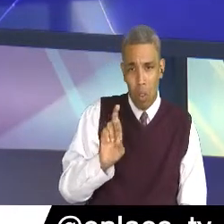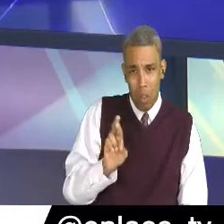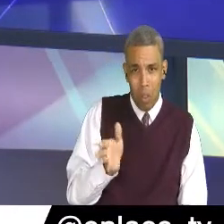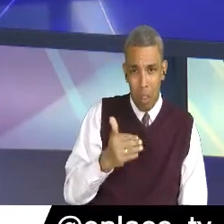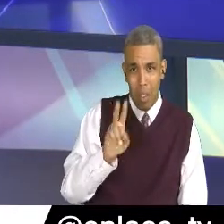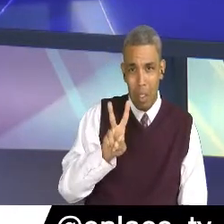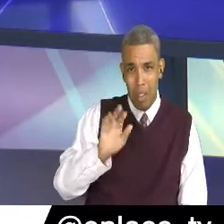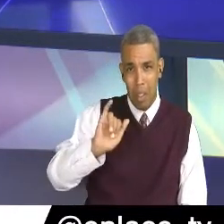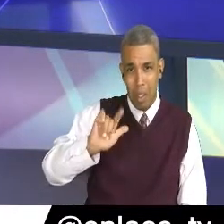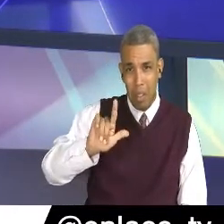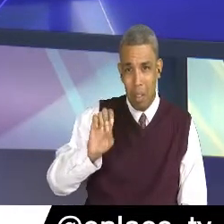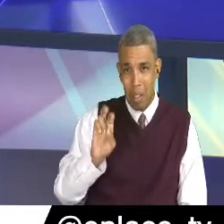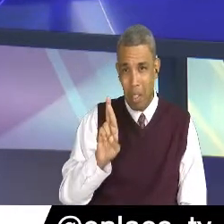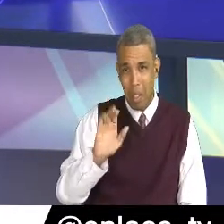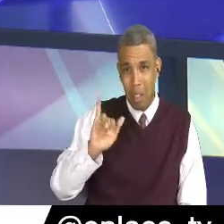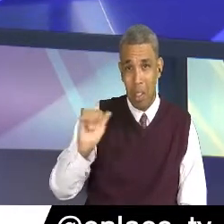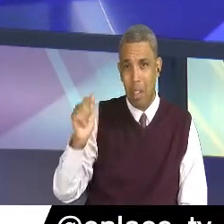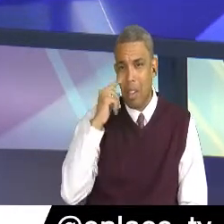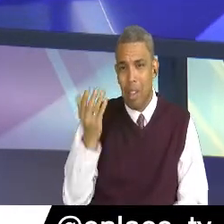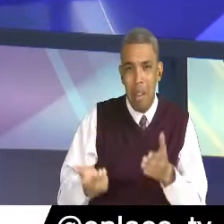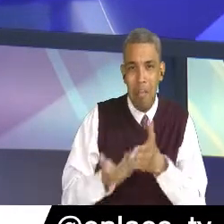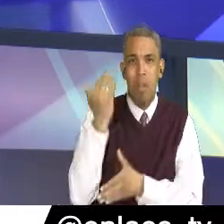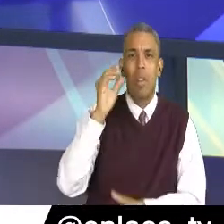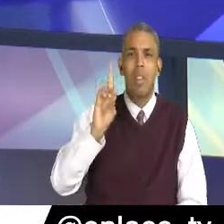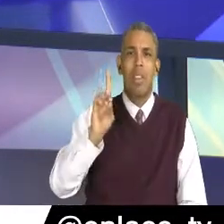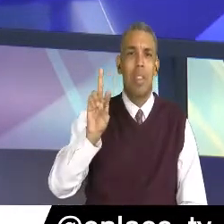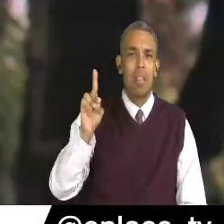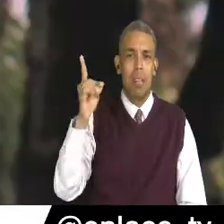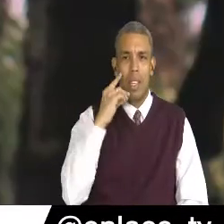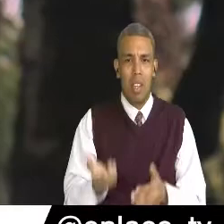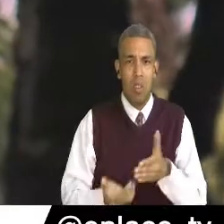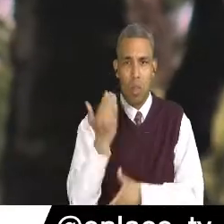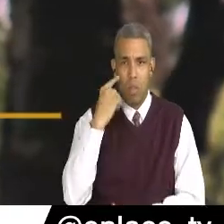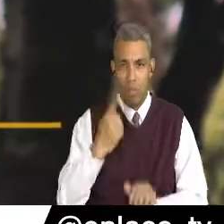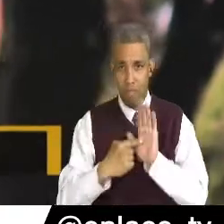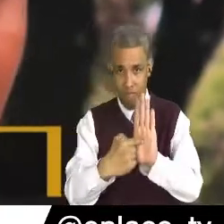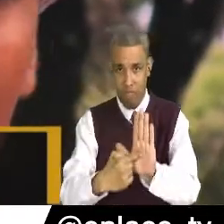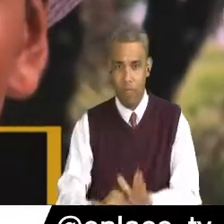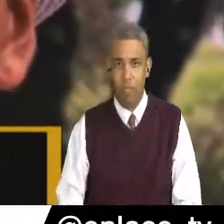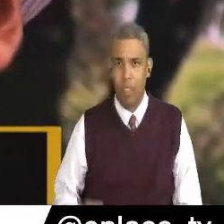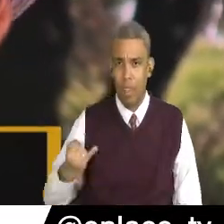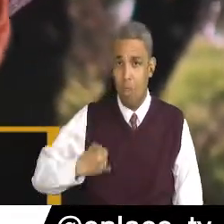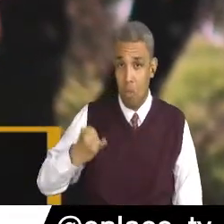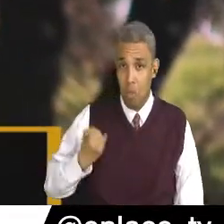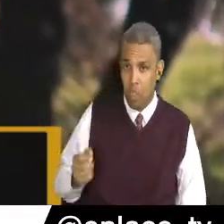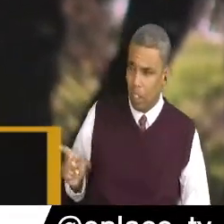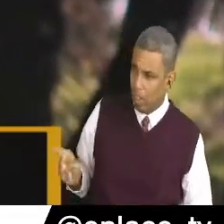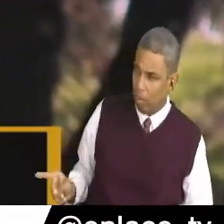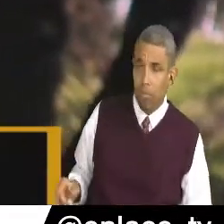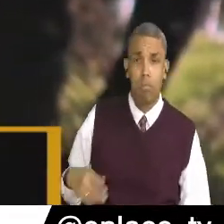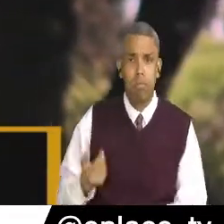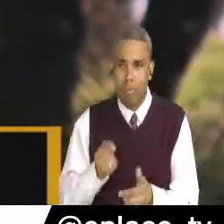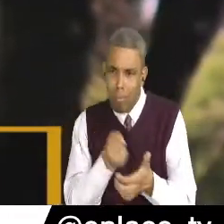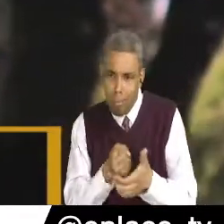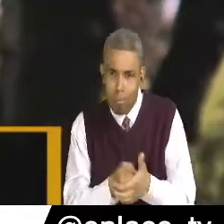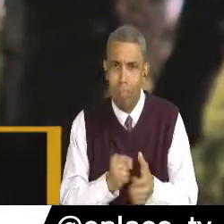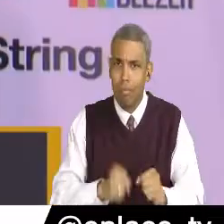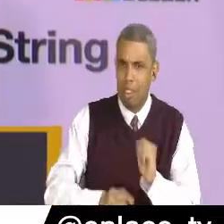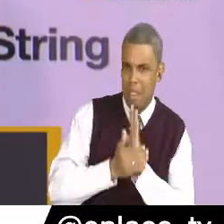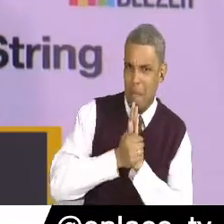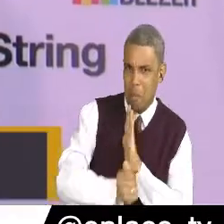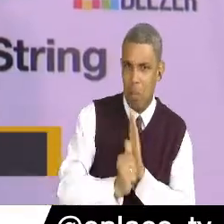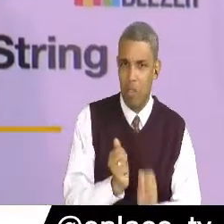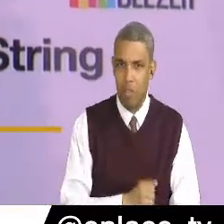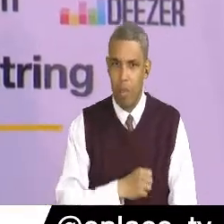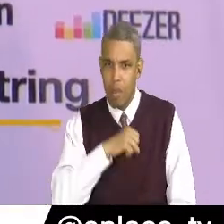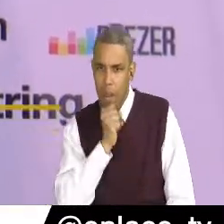haciendo el lanzamiento de su nuevo sencillo discográfico, Ya te olvidé. Jóvenes como este continúan trabajando para que su talento barranqueño